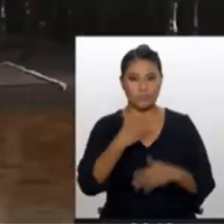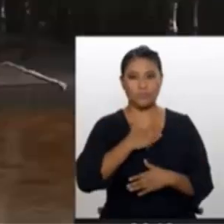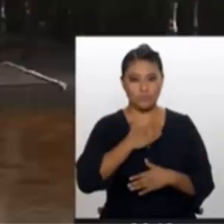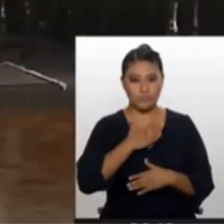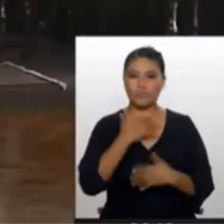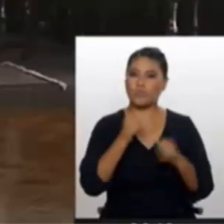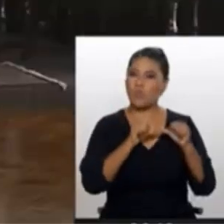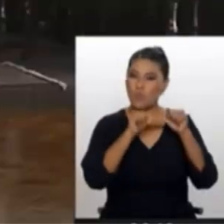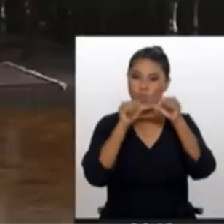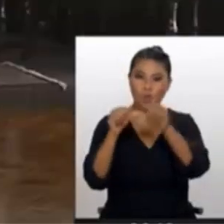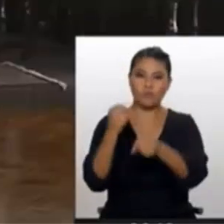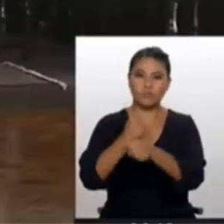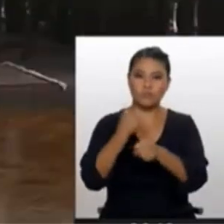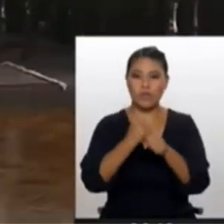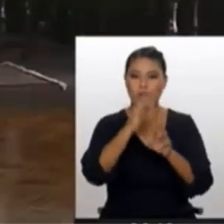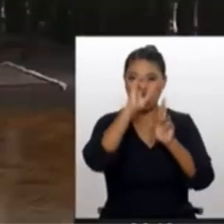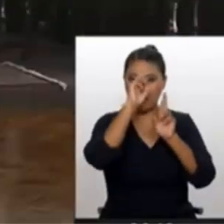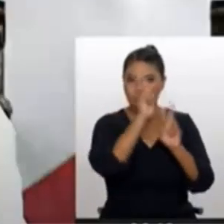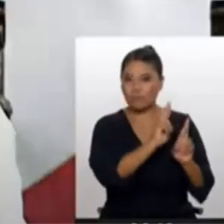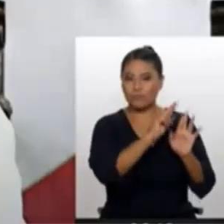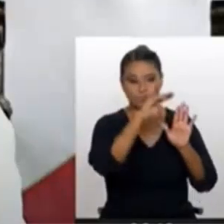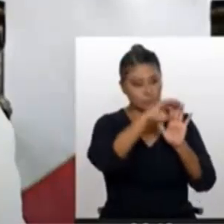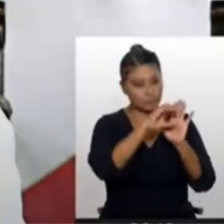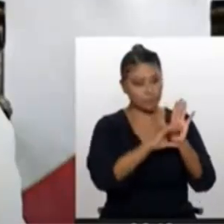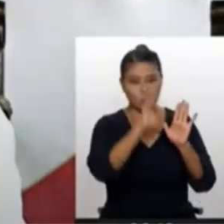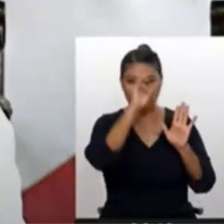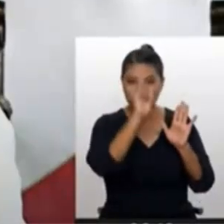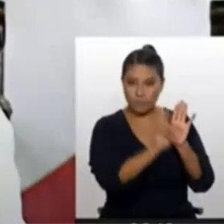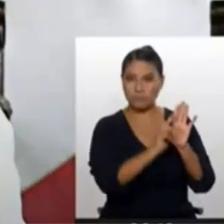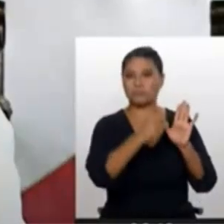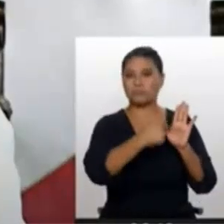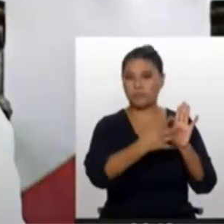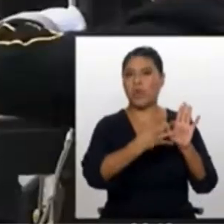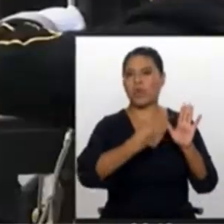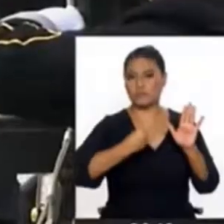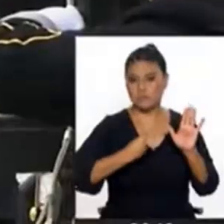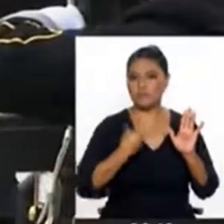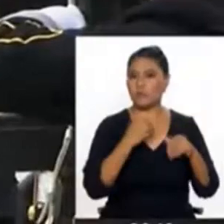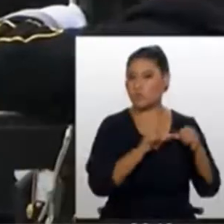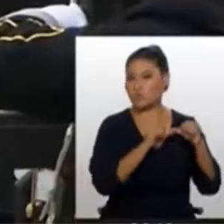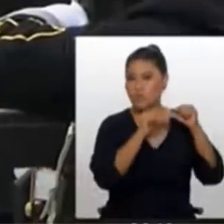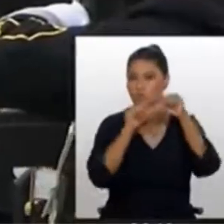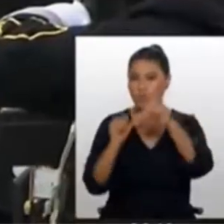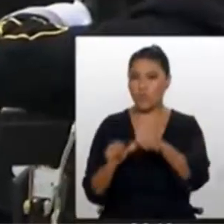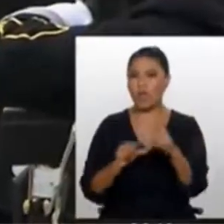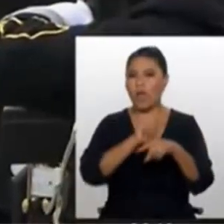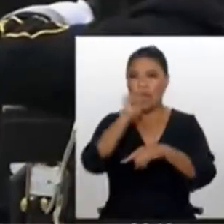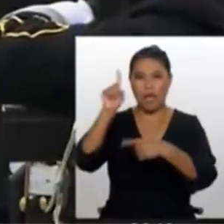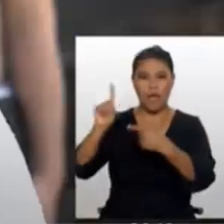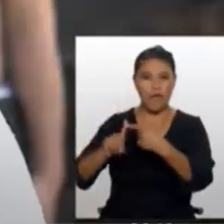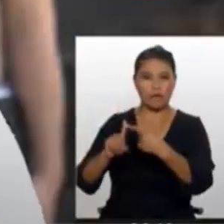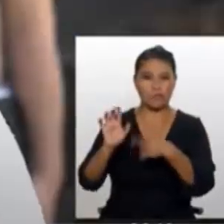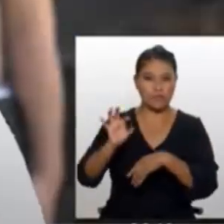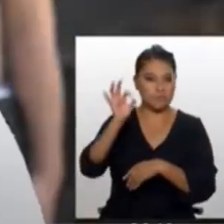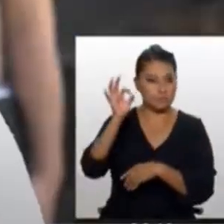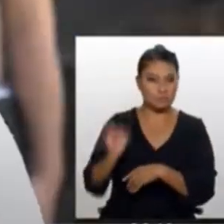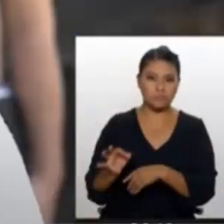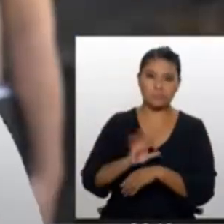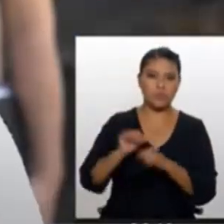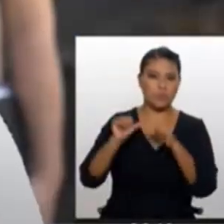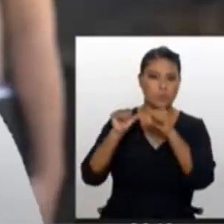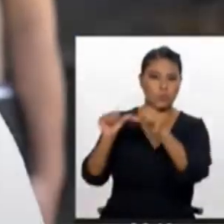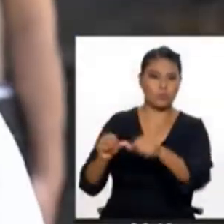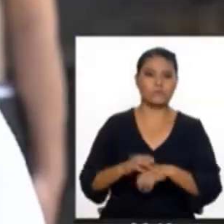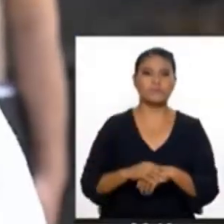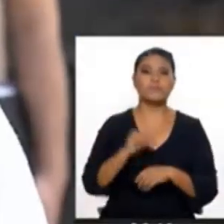Hola amigos de público contadores el día de hoy Les daremos a conocer que la presidenta Dina boluarte Indicó que no habrá